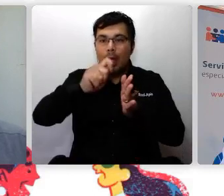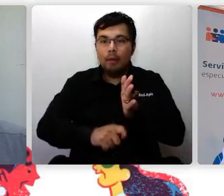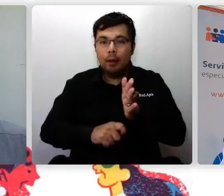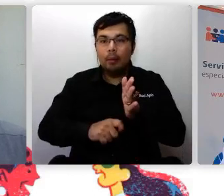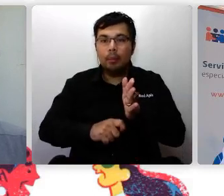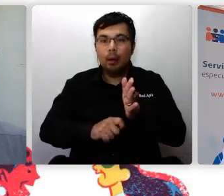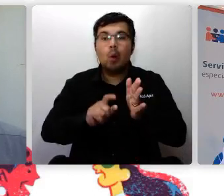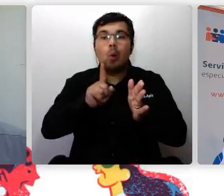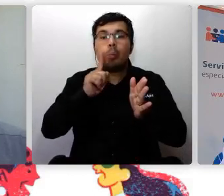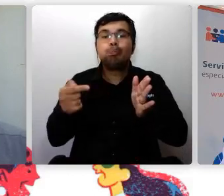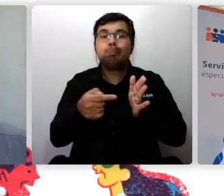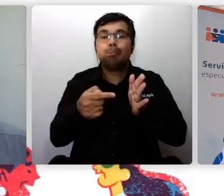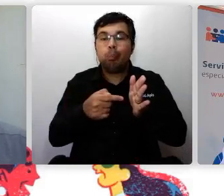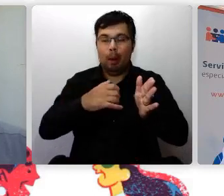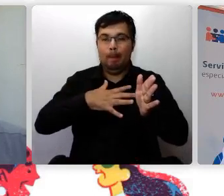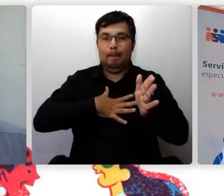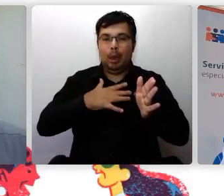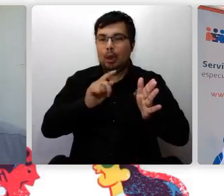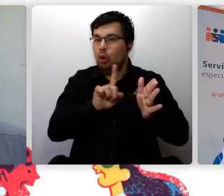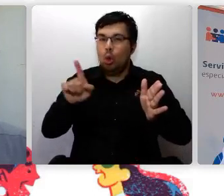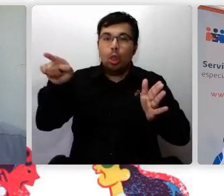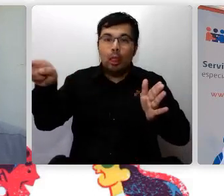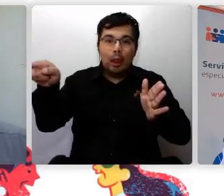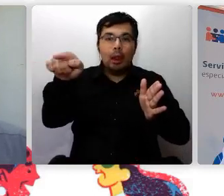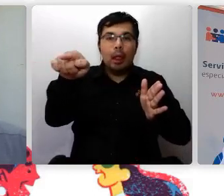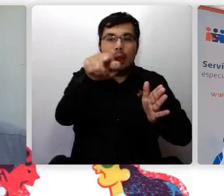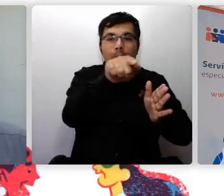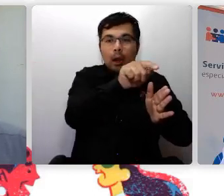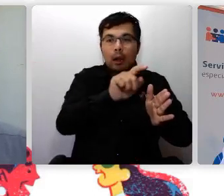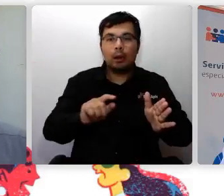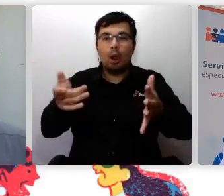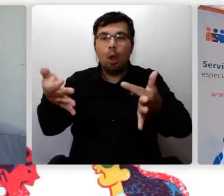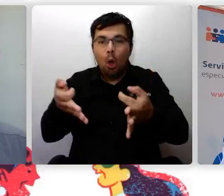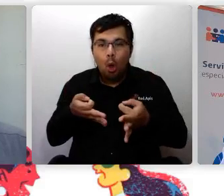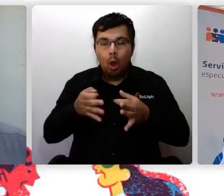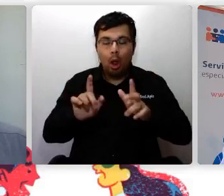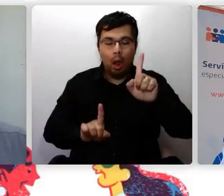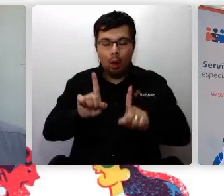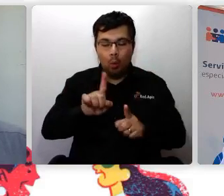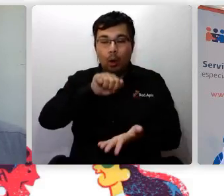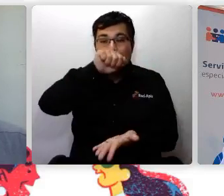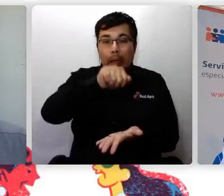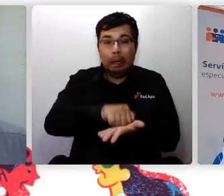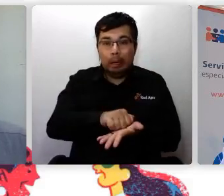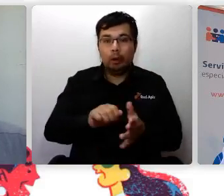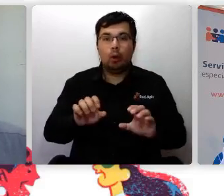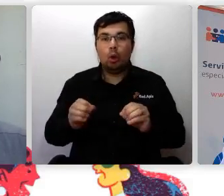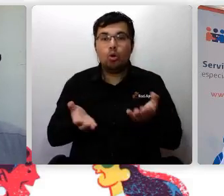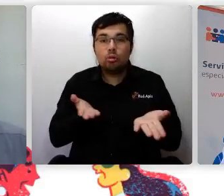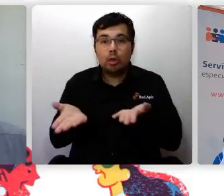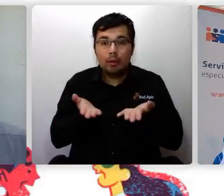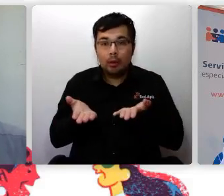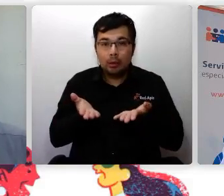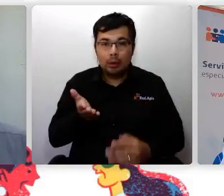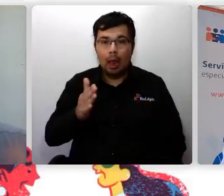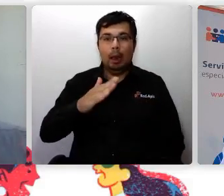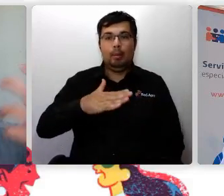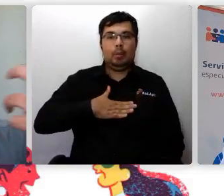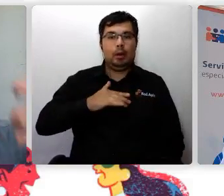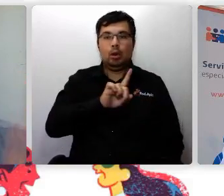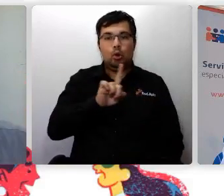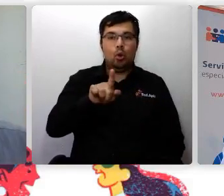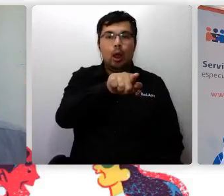del contador ni la contadora. Si es que hay algo que no cuadra, alguna amonestación, alguna observación de servicio, nos llega a nosotros, no al contador ni a la contadora.